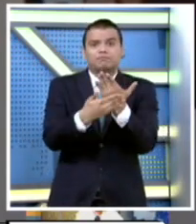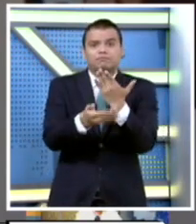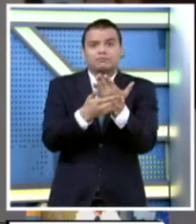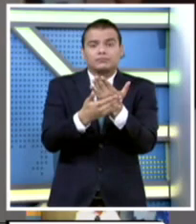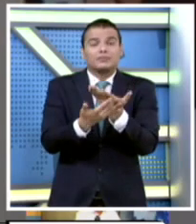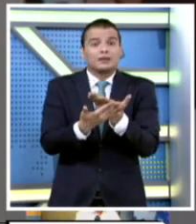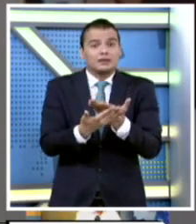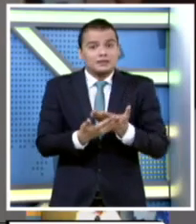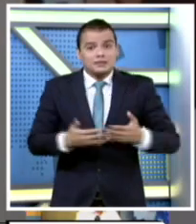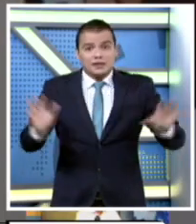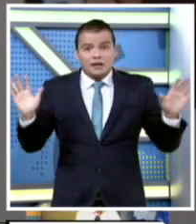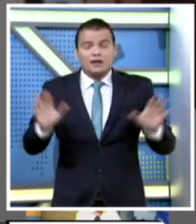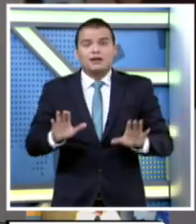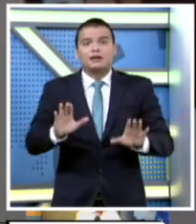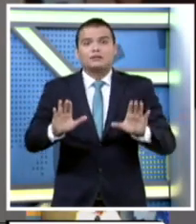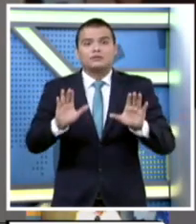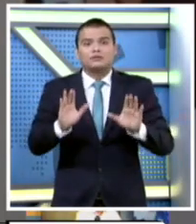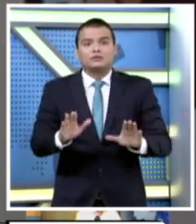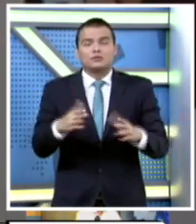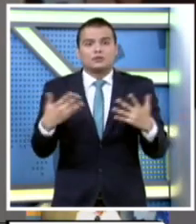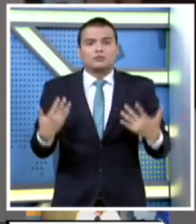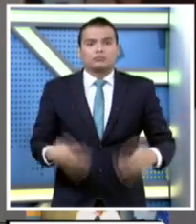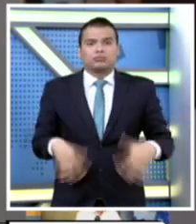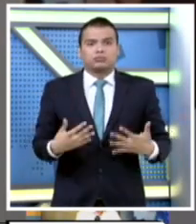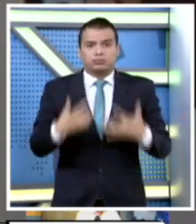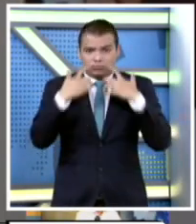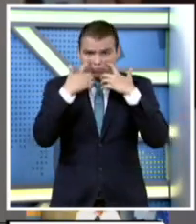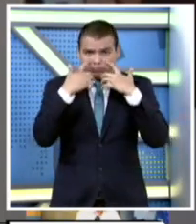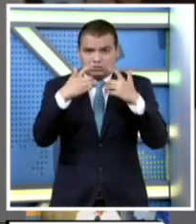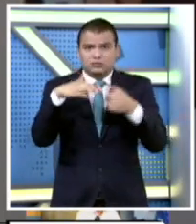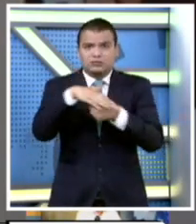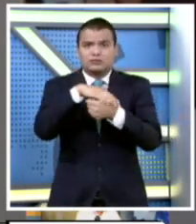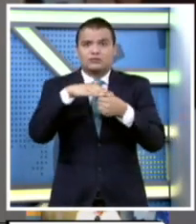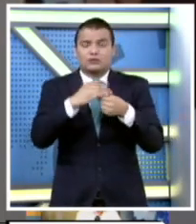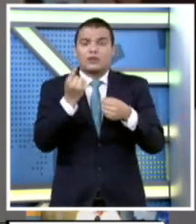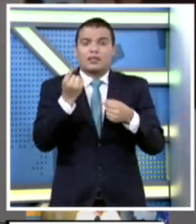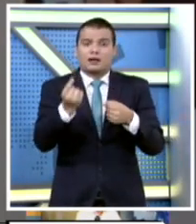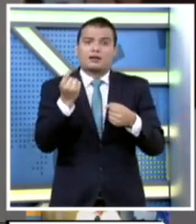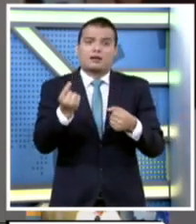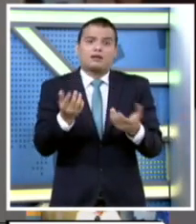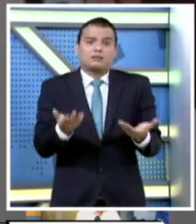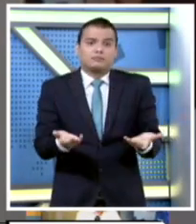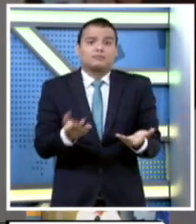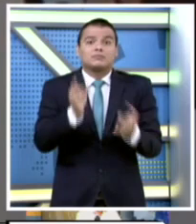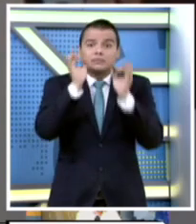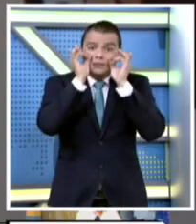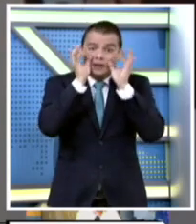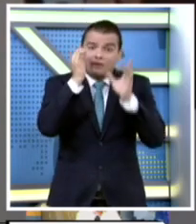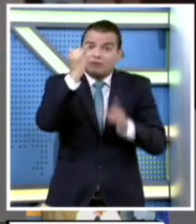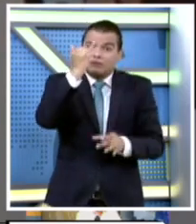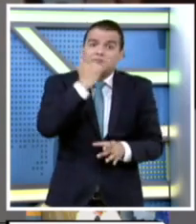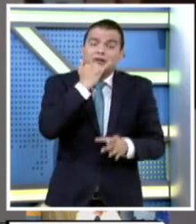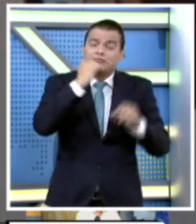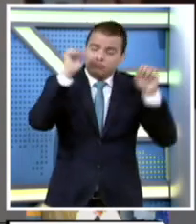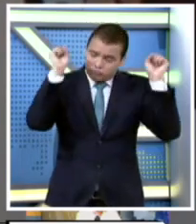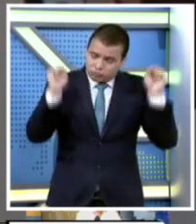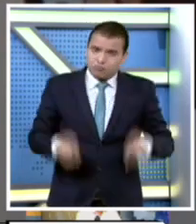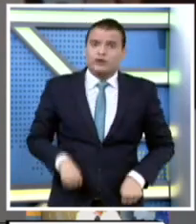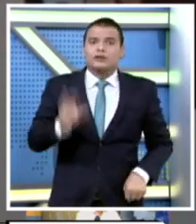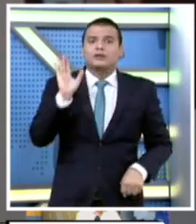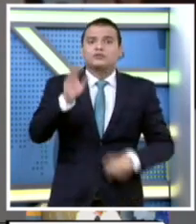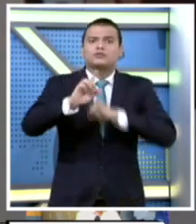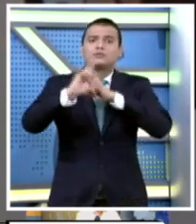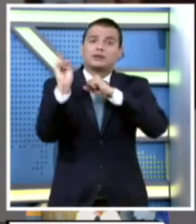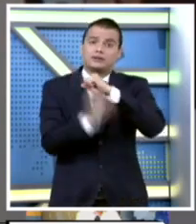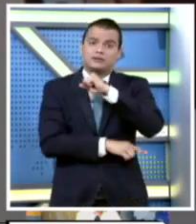esta temeridad y ante este riesgo sanitario hay un delito y se puede presentar y proceder frente al mismo. Pero